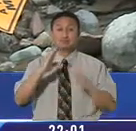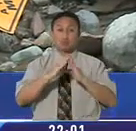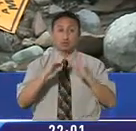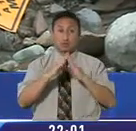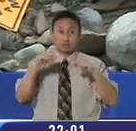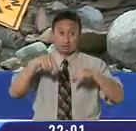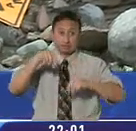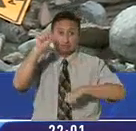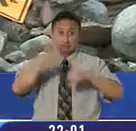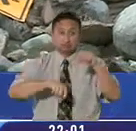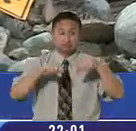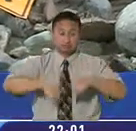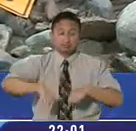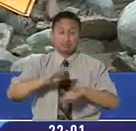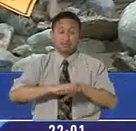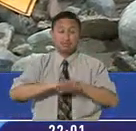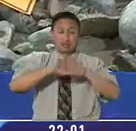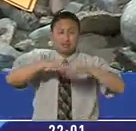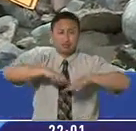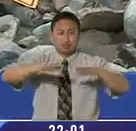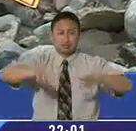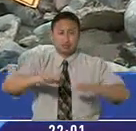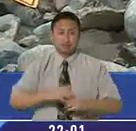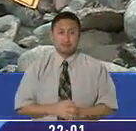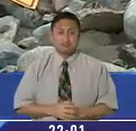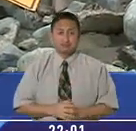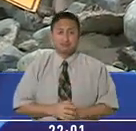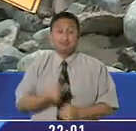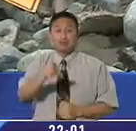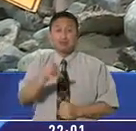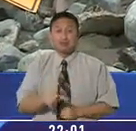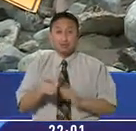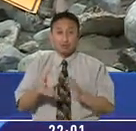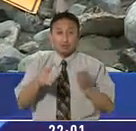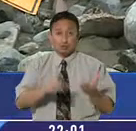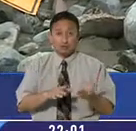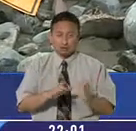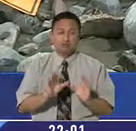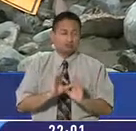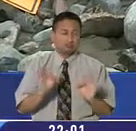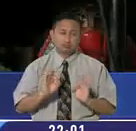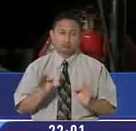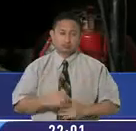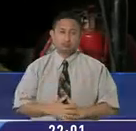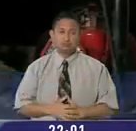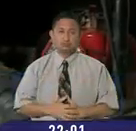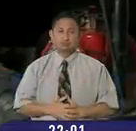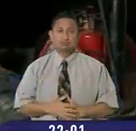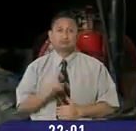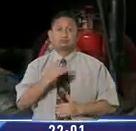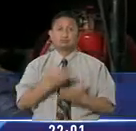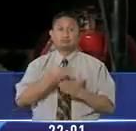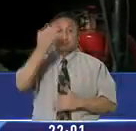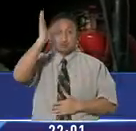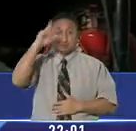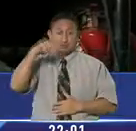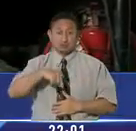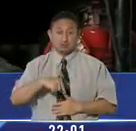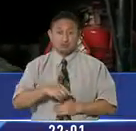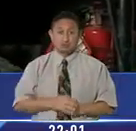las afectadas por la creciente del río. Afortunadamente, no se registran víctimas mortales. Pero gracias a Dios no